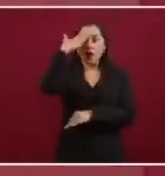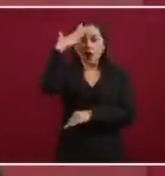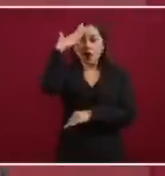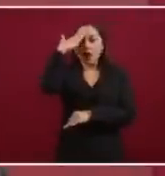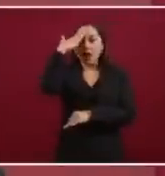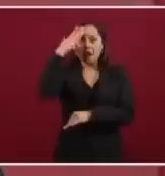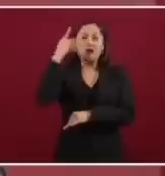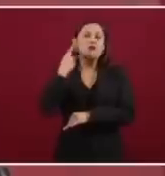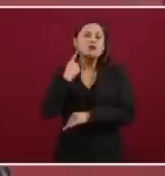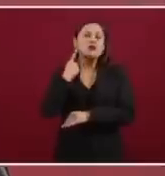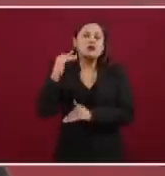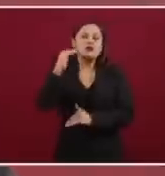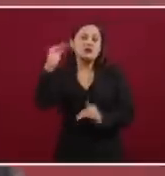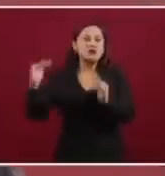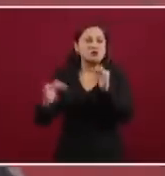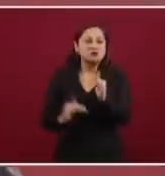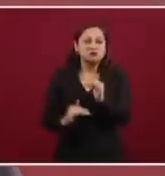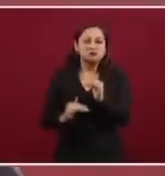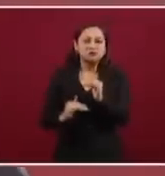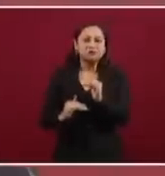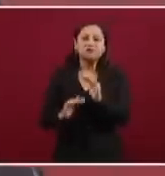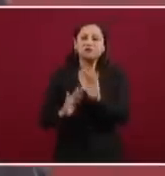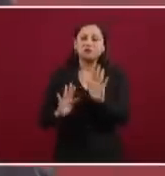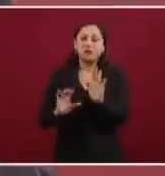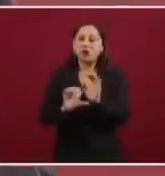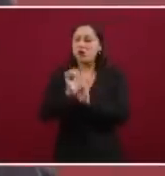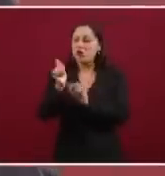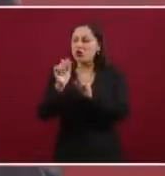y subordinaron la política y todo lo demás.